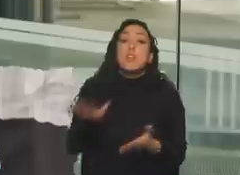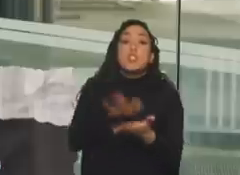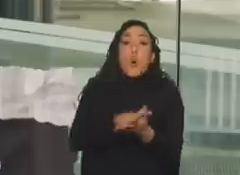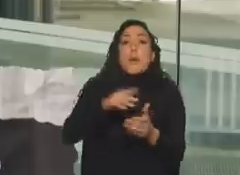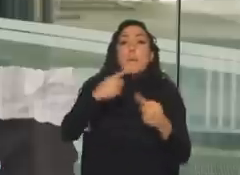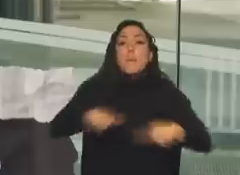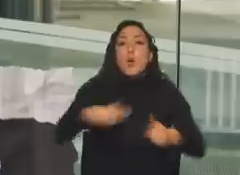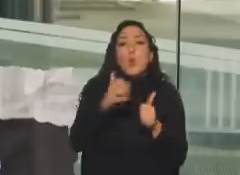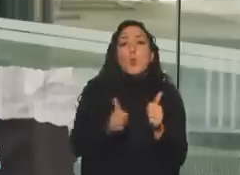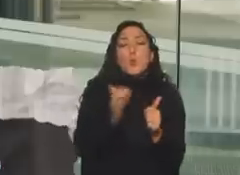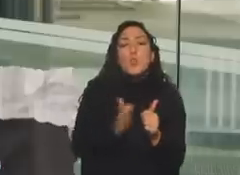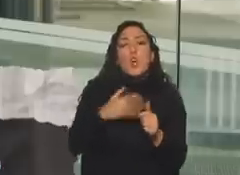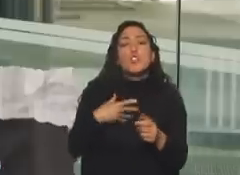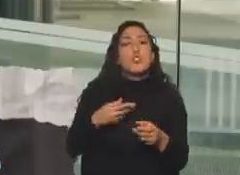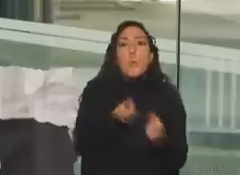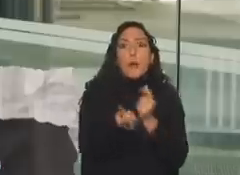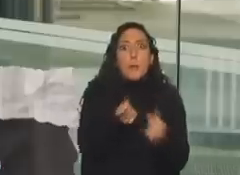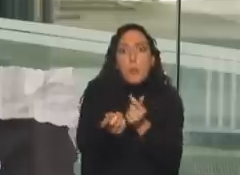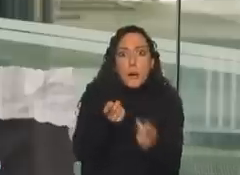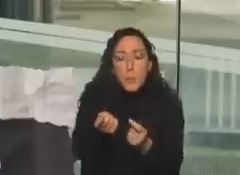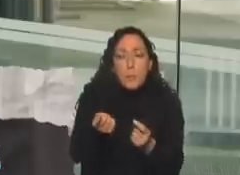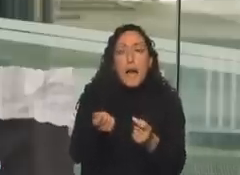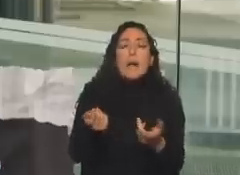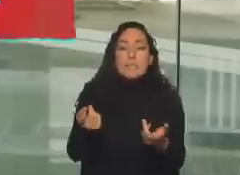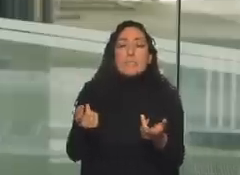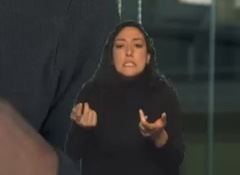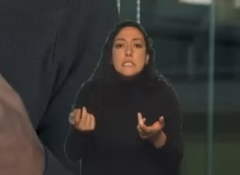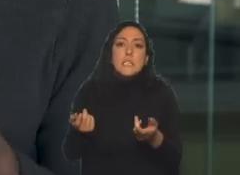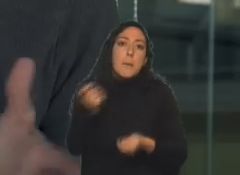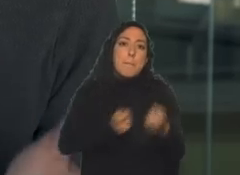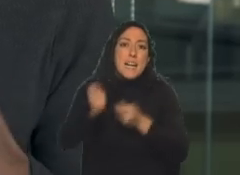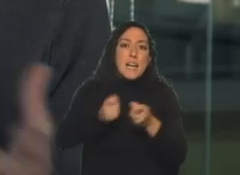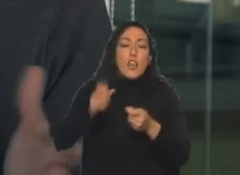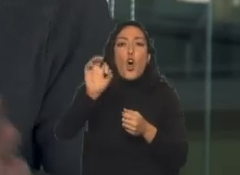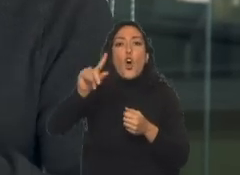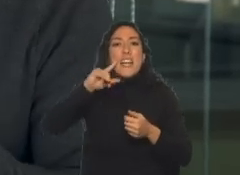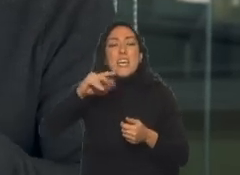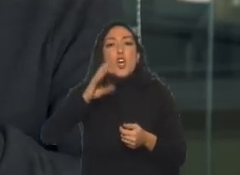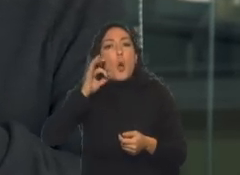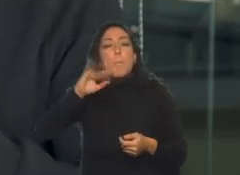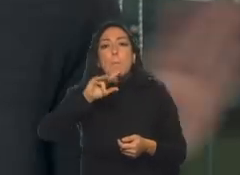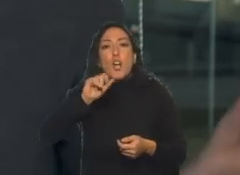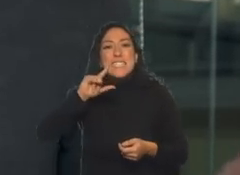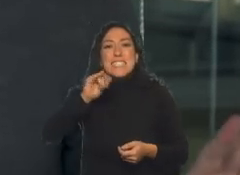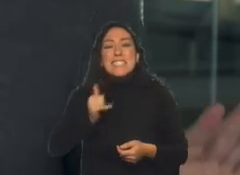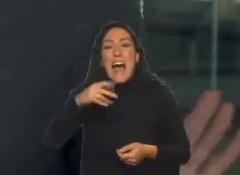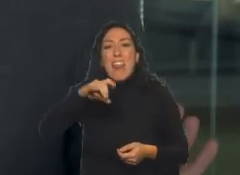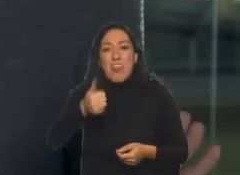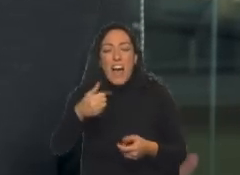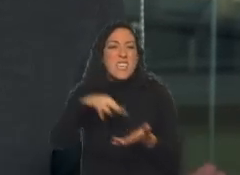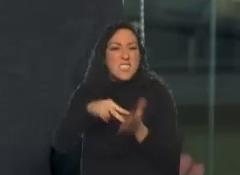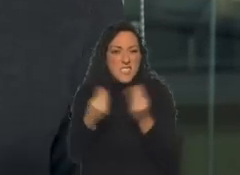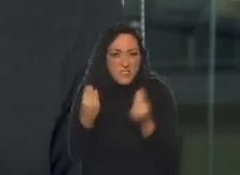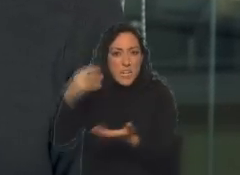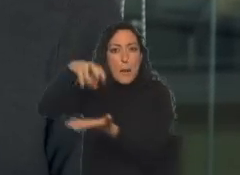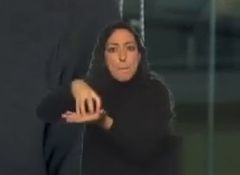de consumo masivo, nosotros hablamos de que la estructura de mercado está oligopolizada. Un oligopolio es, a diferencia del monopolio, el monopolio es cuando tenés una sola empresa